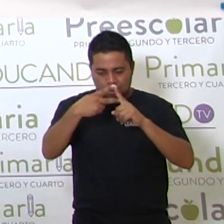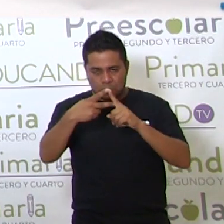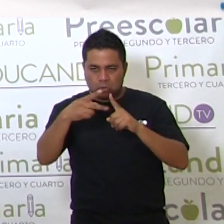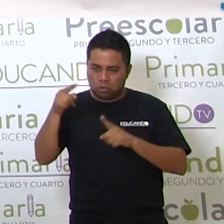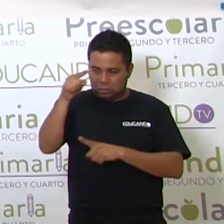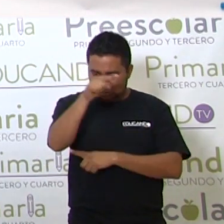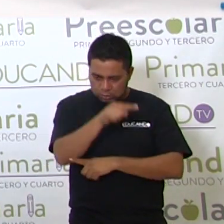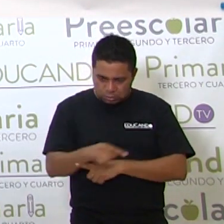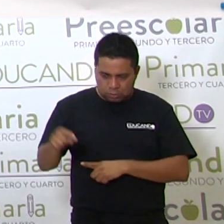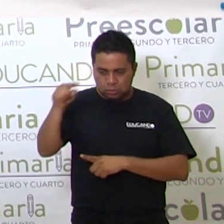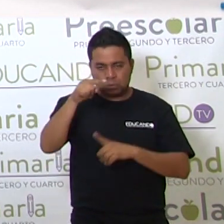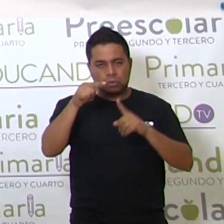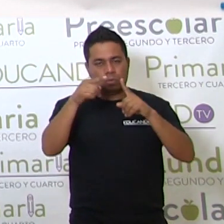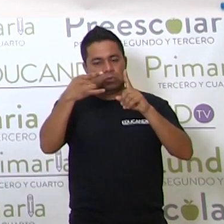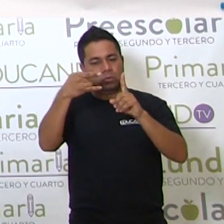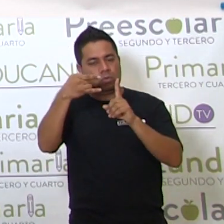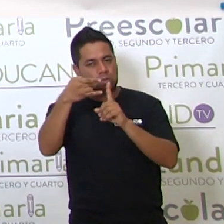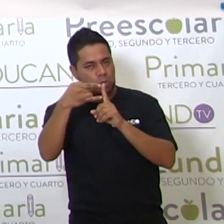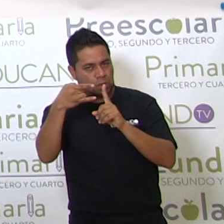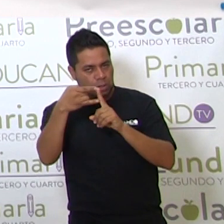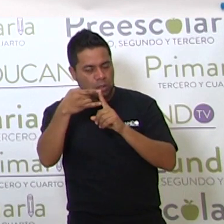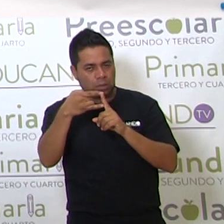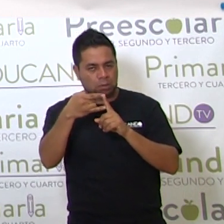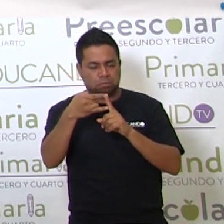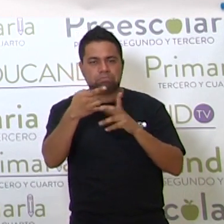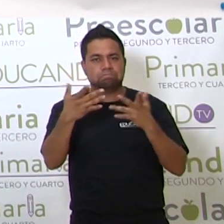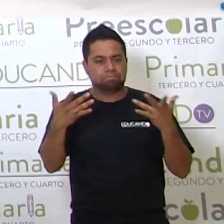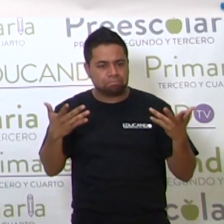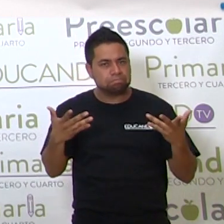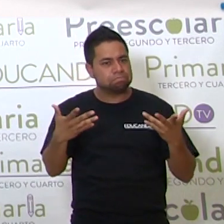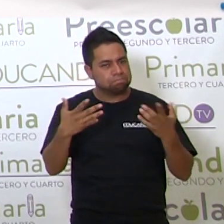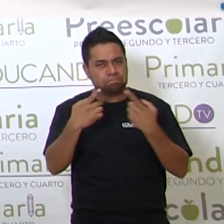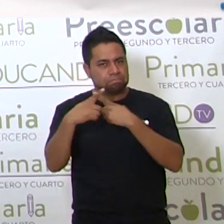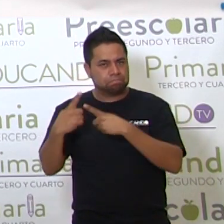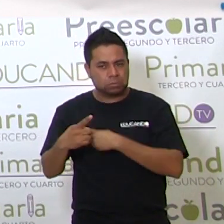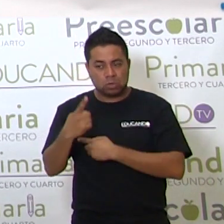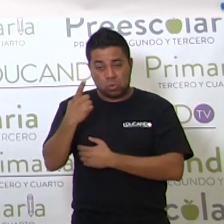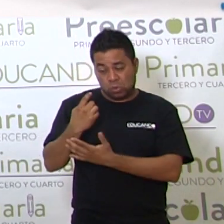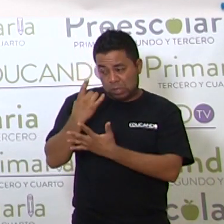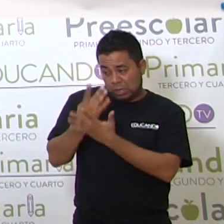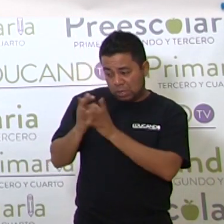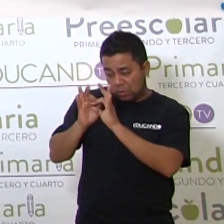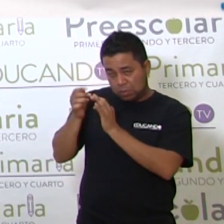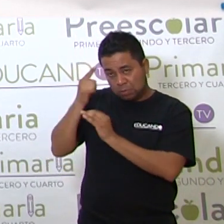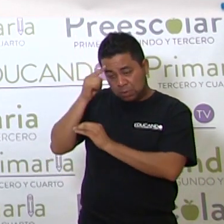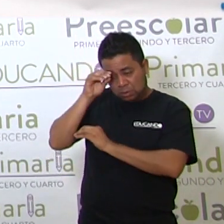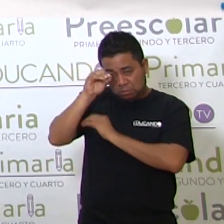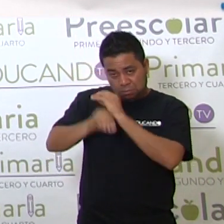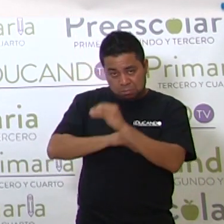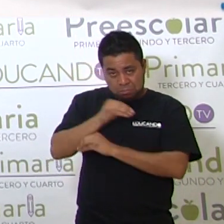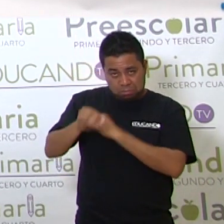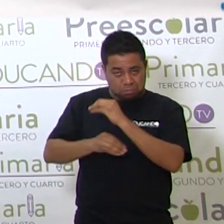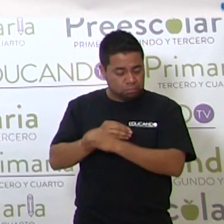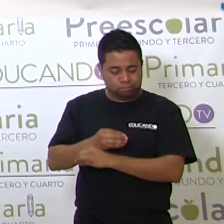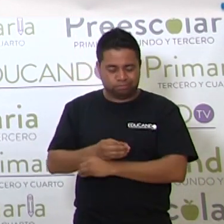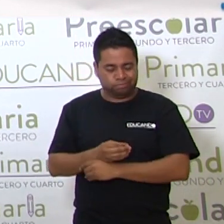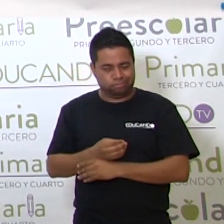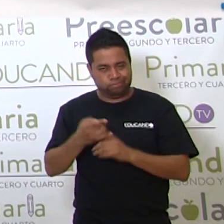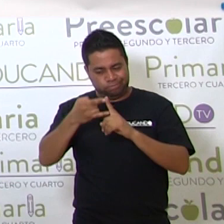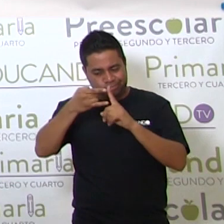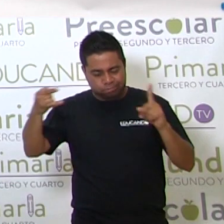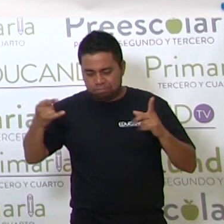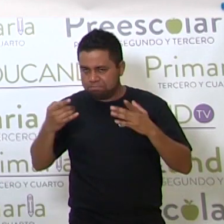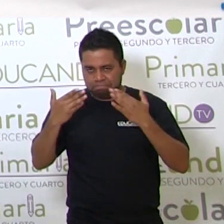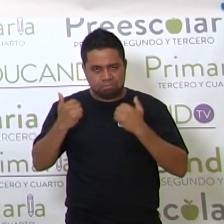círculos, cuadrados. En fin, no hay una sola manera de que elegir una